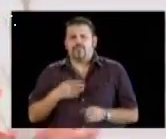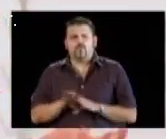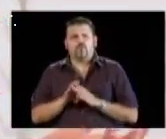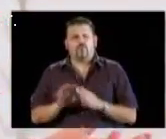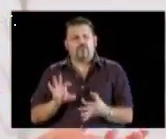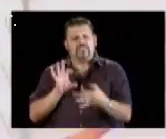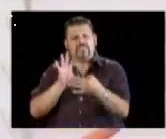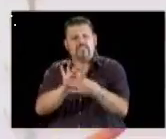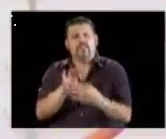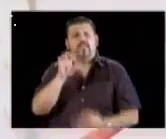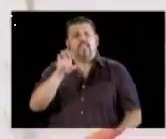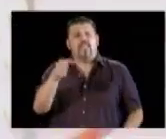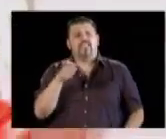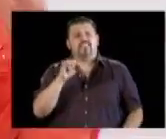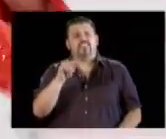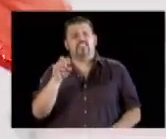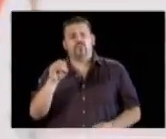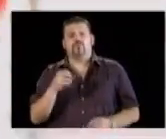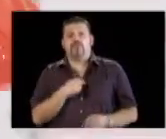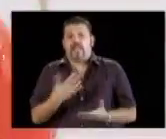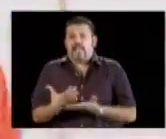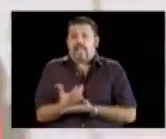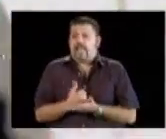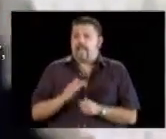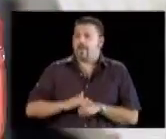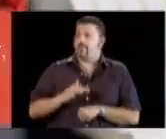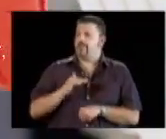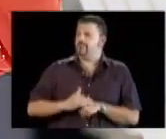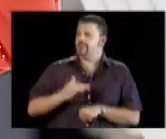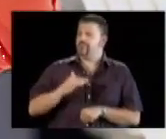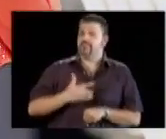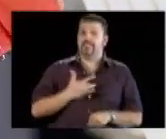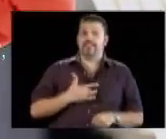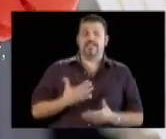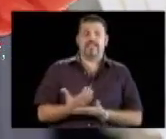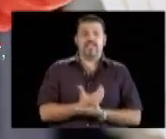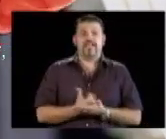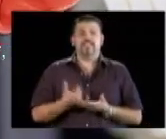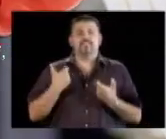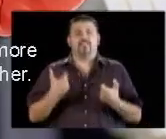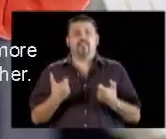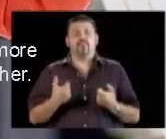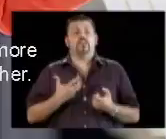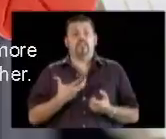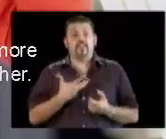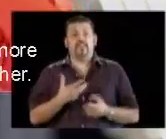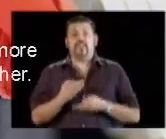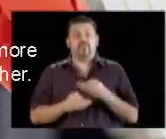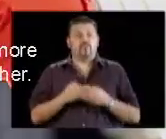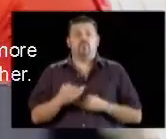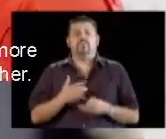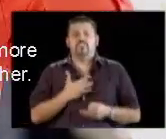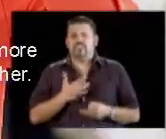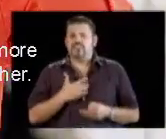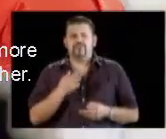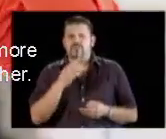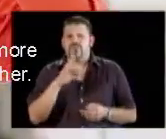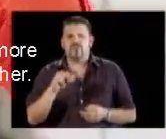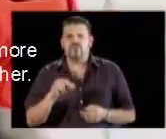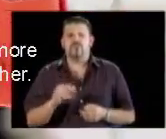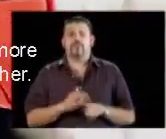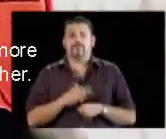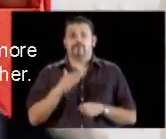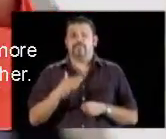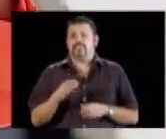de ganar más que su pareja. Entonces se detienen cuando empiezan a crecer, cuando empiezan a ser exitosas, y no se diga cuando empiezan a ganar más que el marido